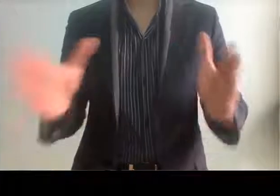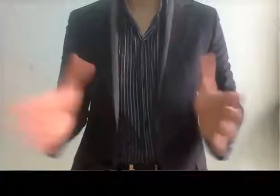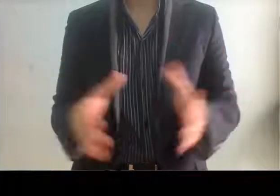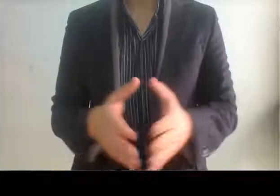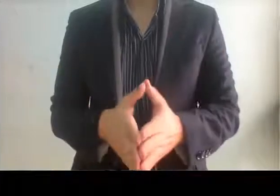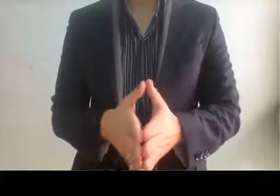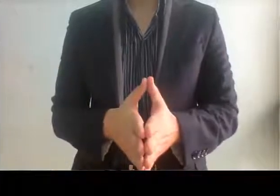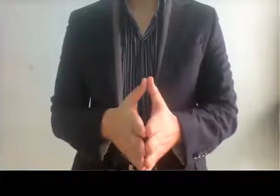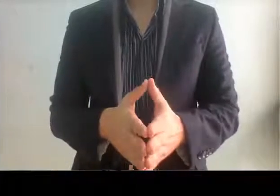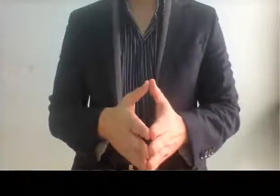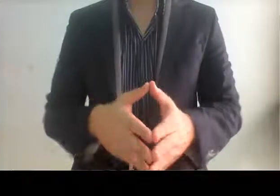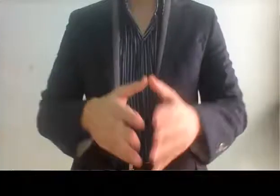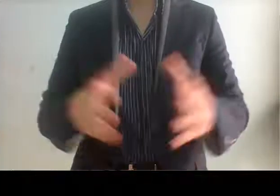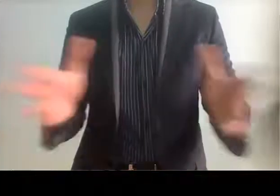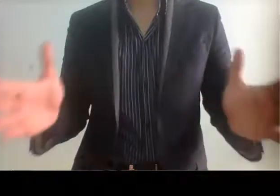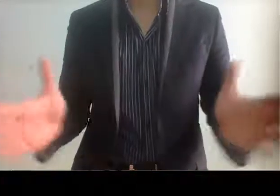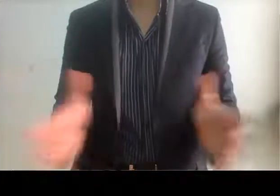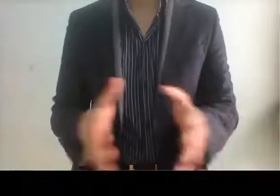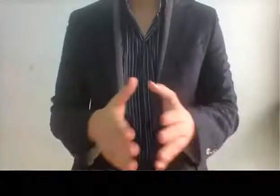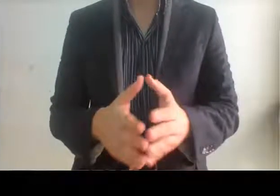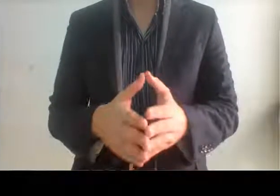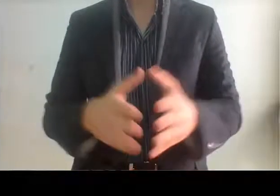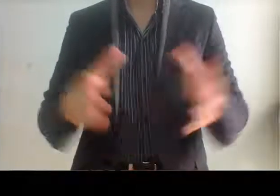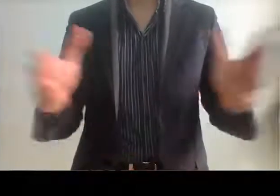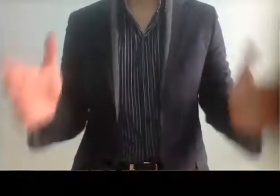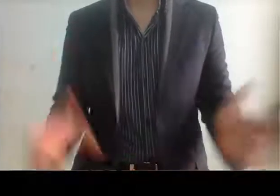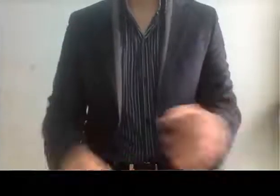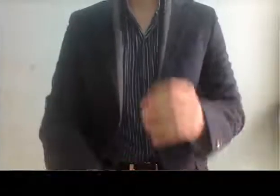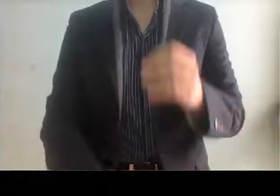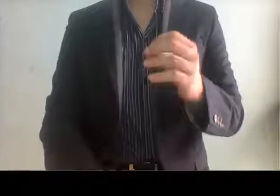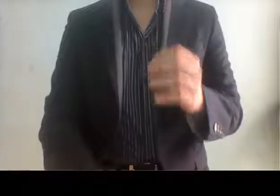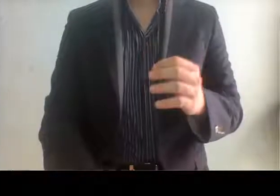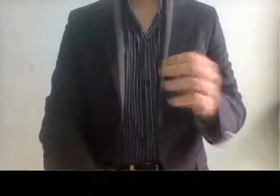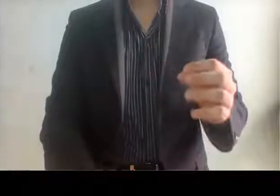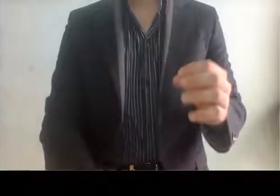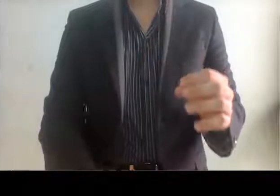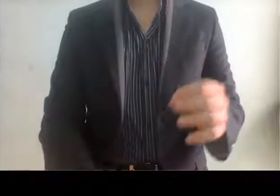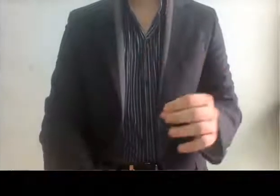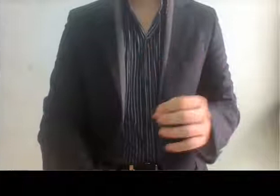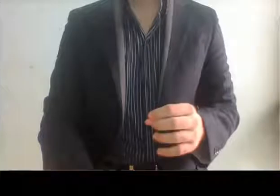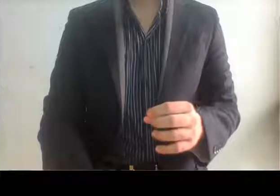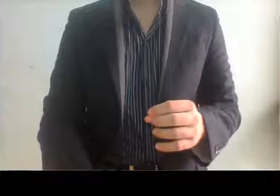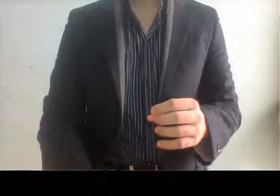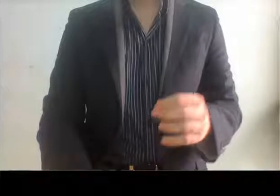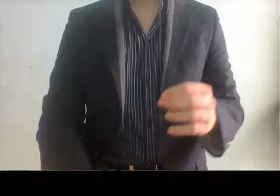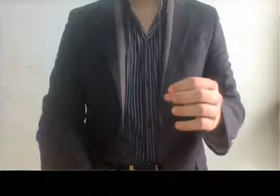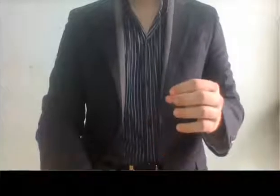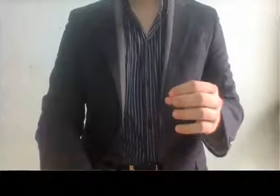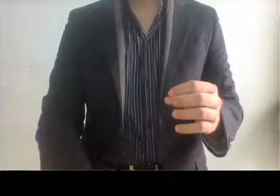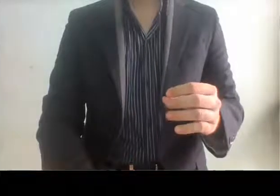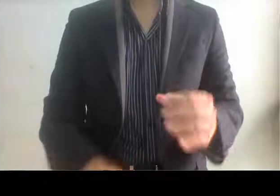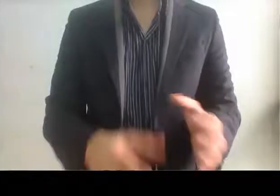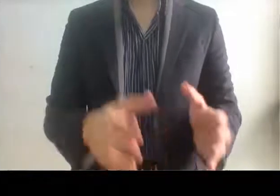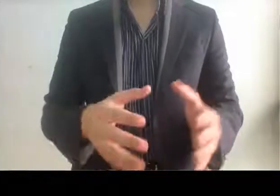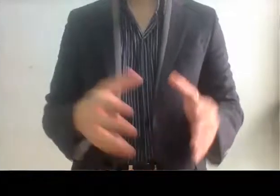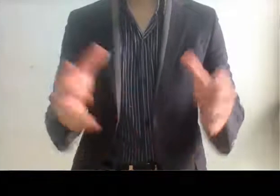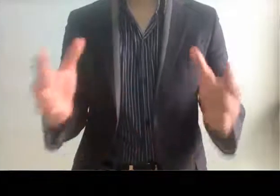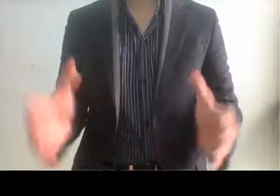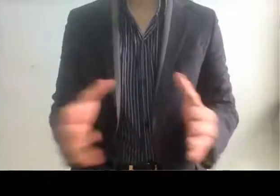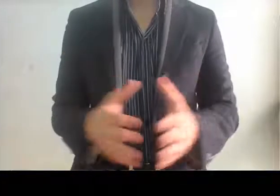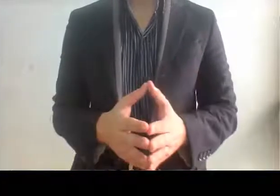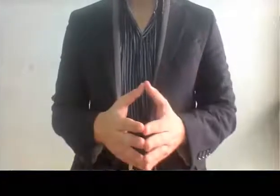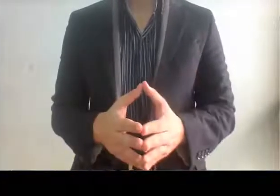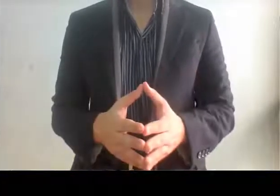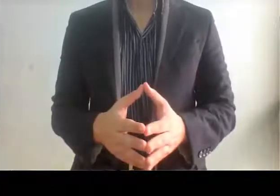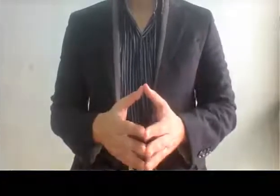las instituciones que tenemos en nuestro país no sirven para desarrollar nada, son inútiles, y cosa que es una mentira. Los mexicanos tienen una gran